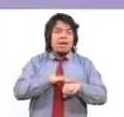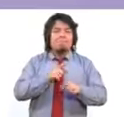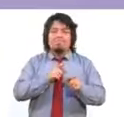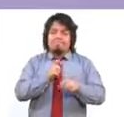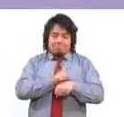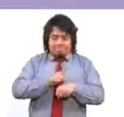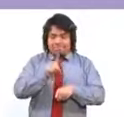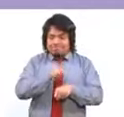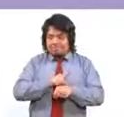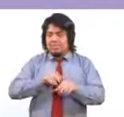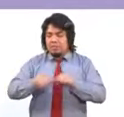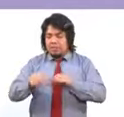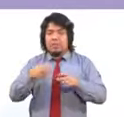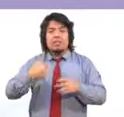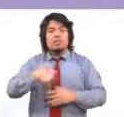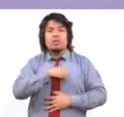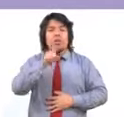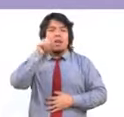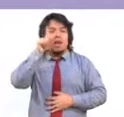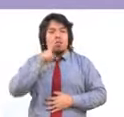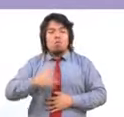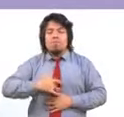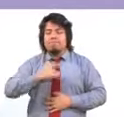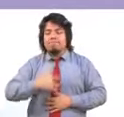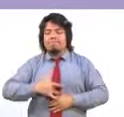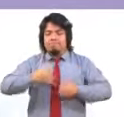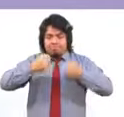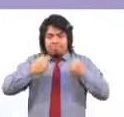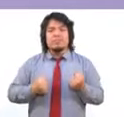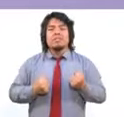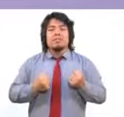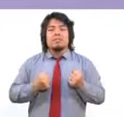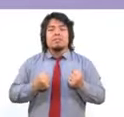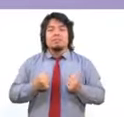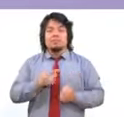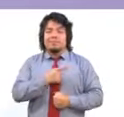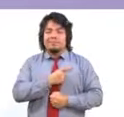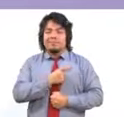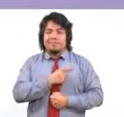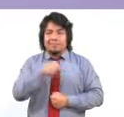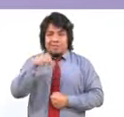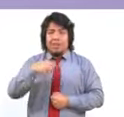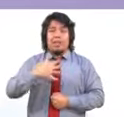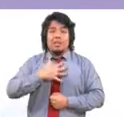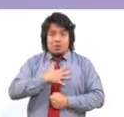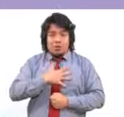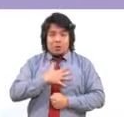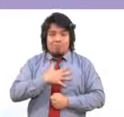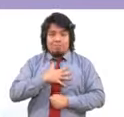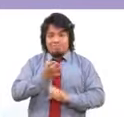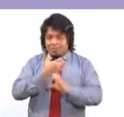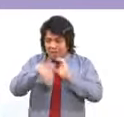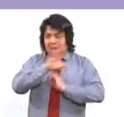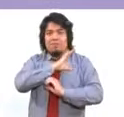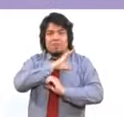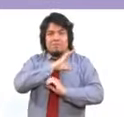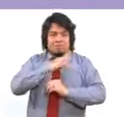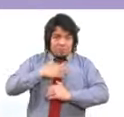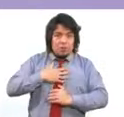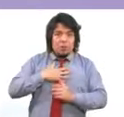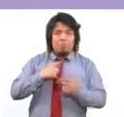mujeres tengamos derechos plenos en esta ciudad y estén convencidas de que la jefa de gobierno y todos los que pertenecemos